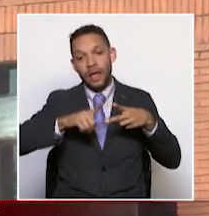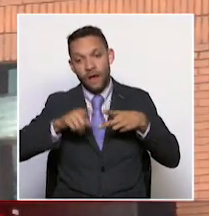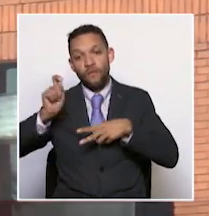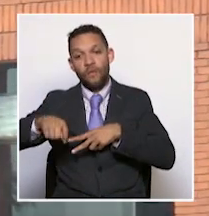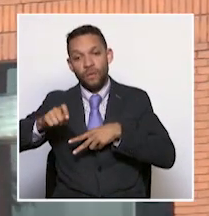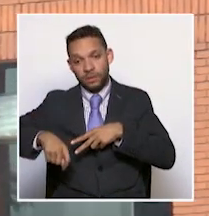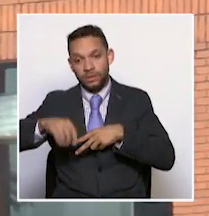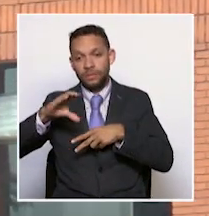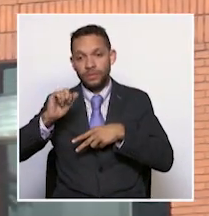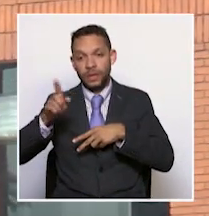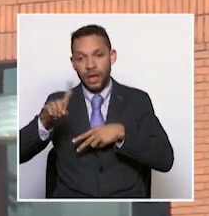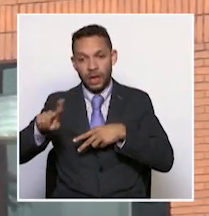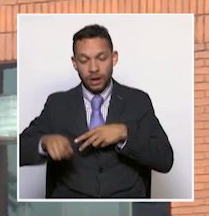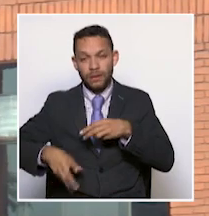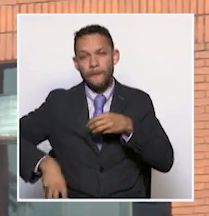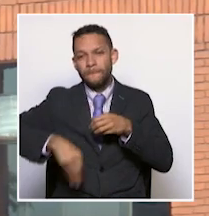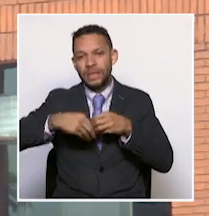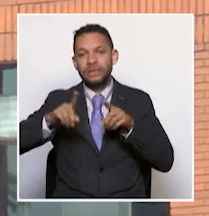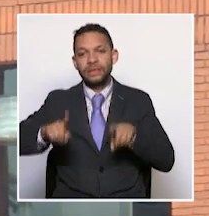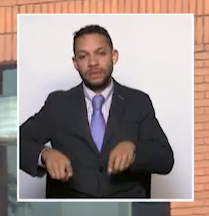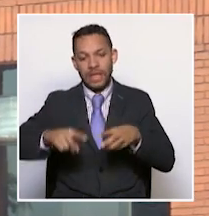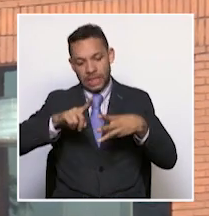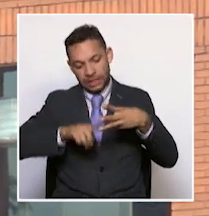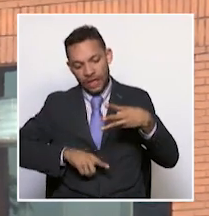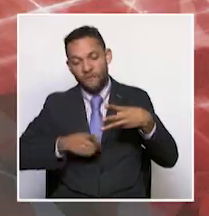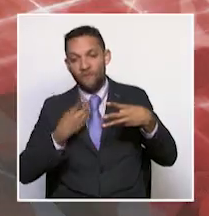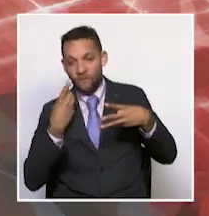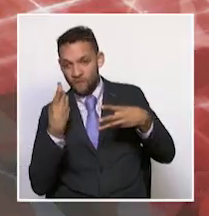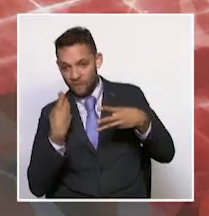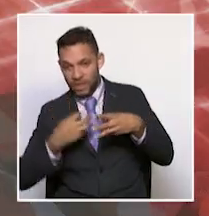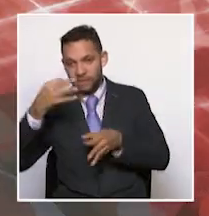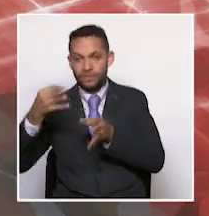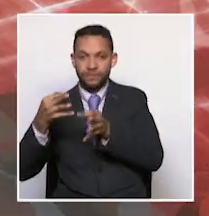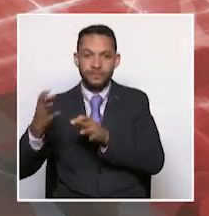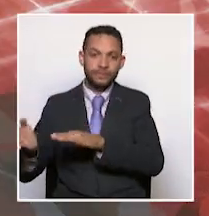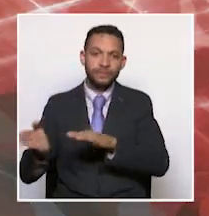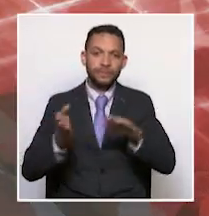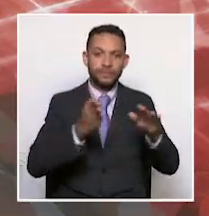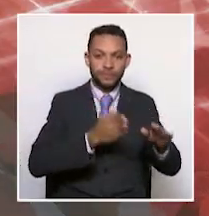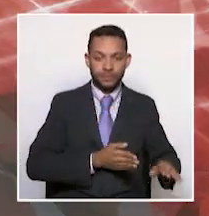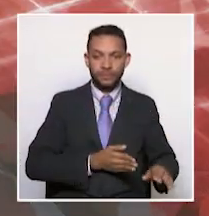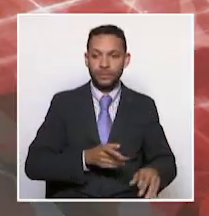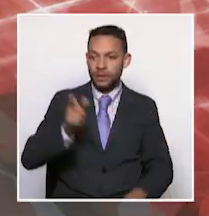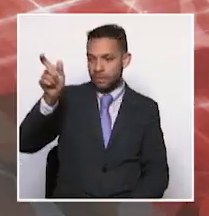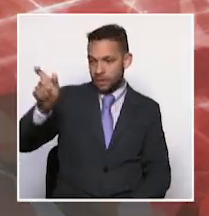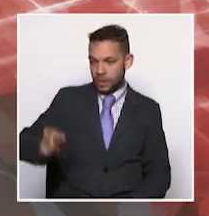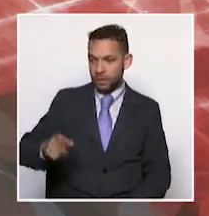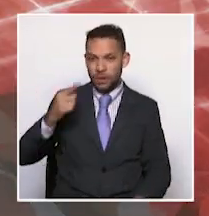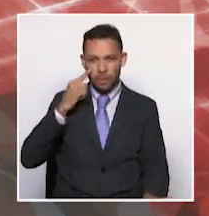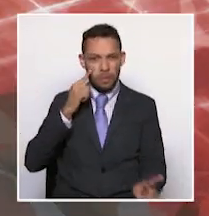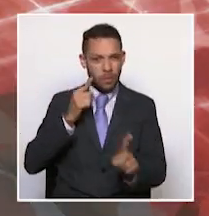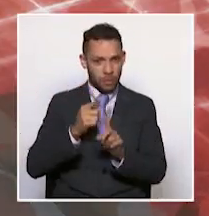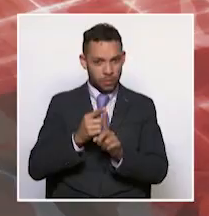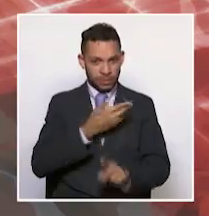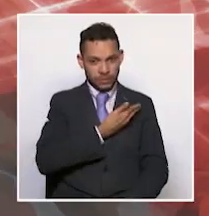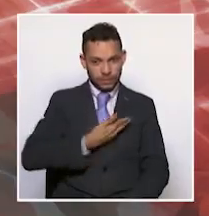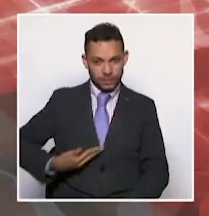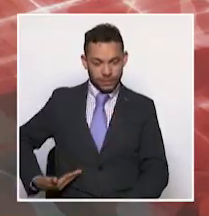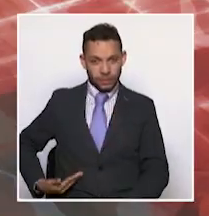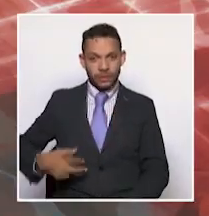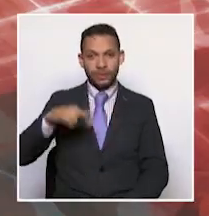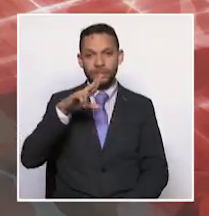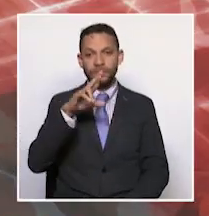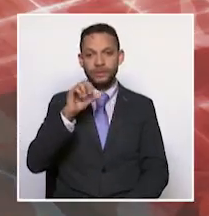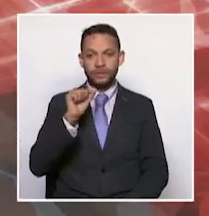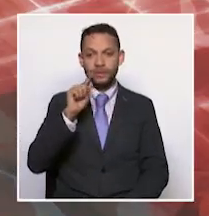Igualmente, siguen vinculadas a la investigación otras 3 personas. El precandidato presidencial por el Centro Democrático, Rafael Nieto, calificó